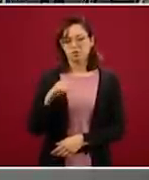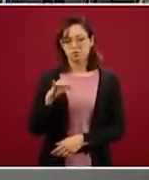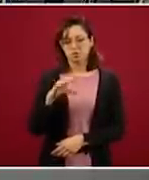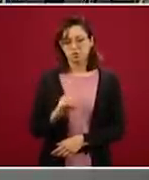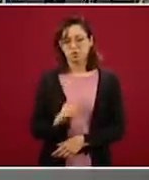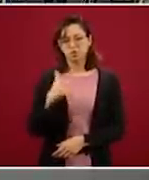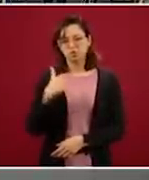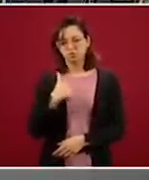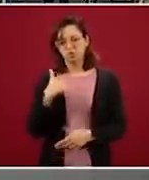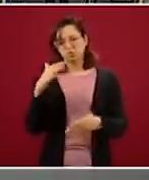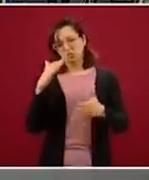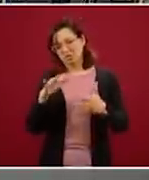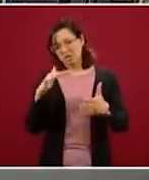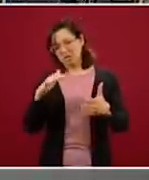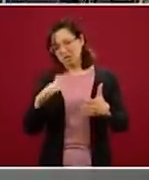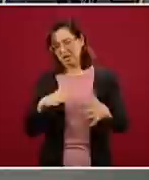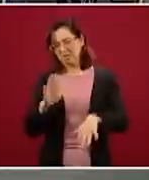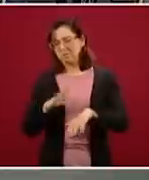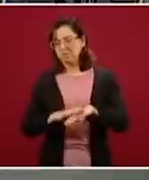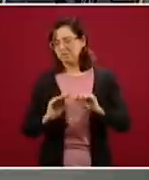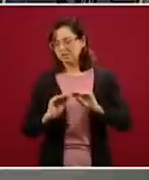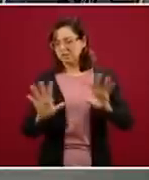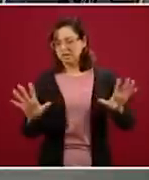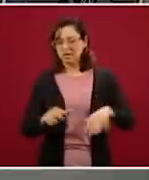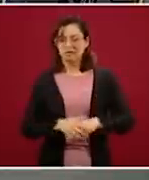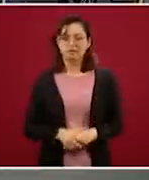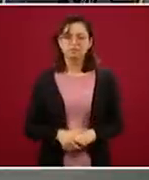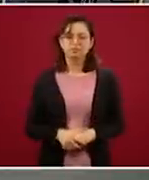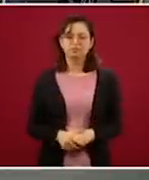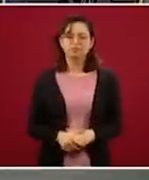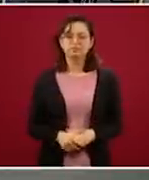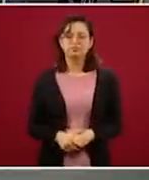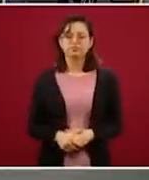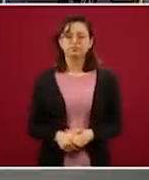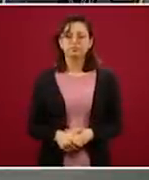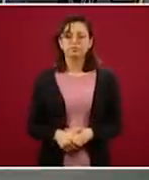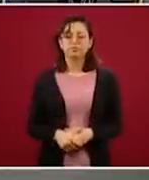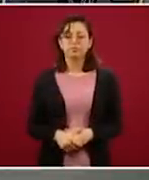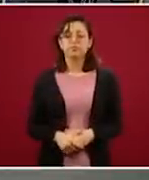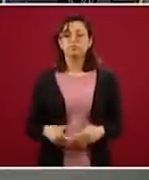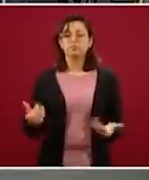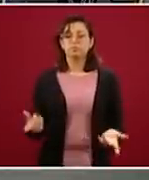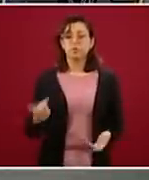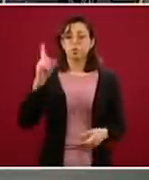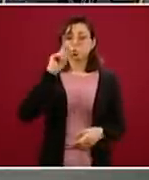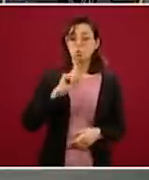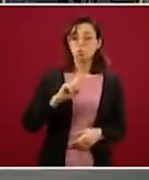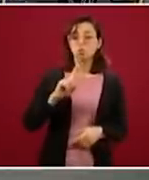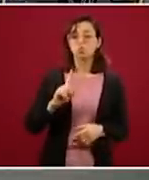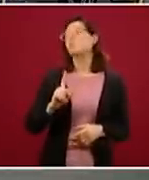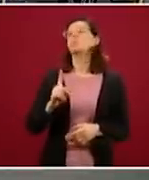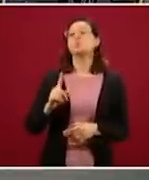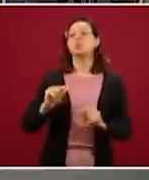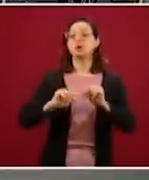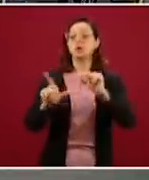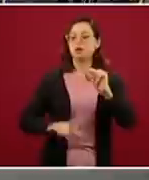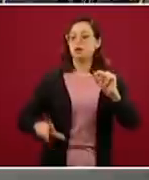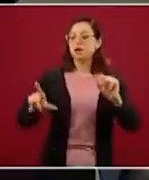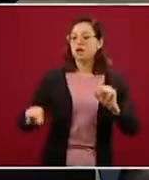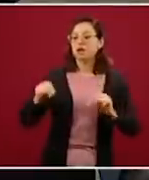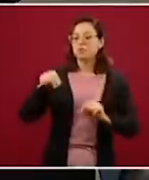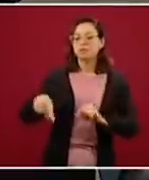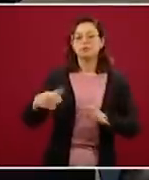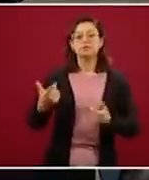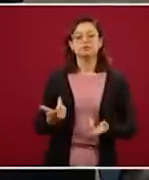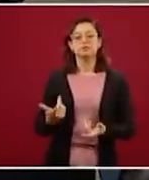un poco para ser más preciso. Presidente, sin la existencia y el trabajo que desarrollan las mujeres en el país, México prácticamente se